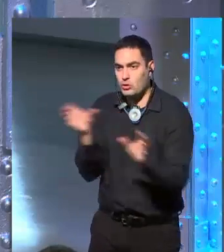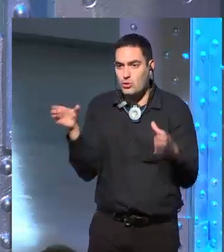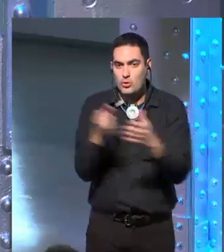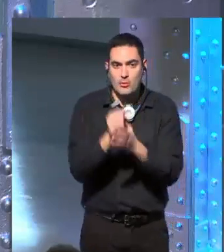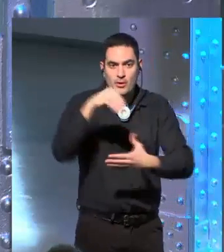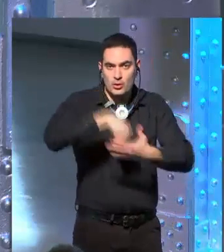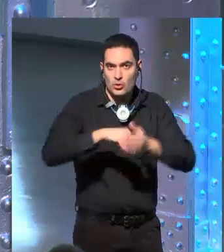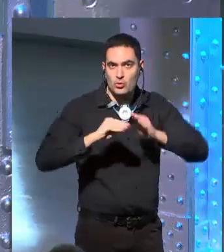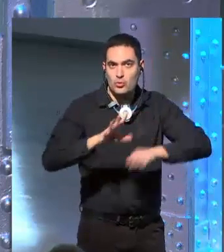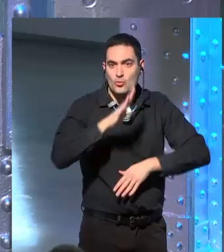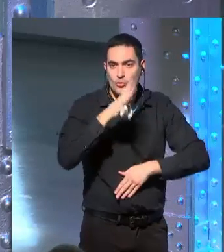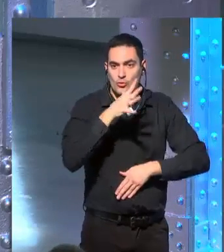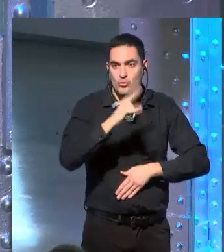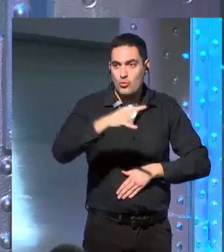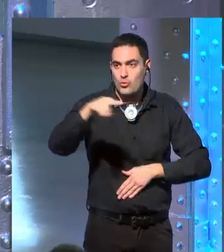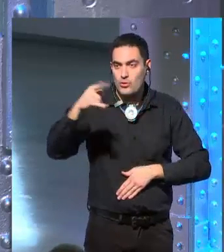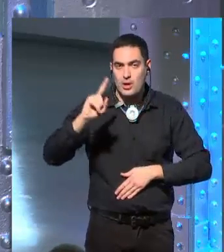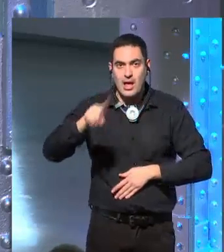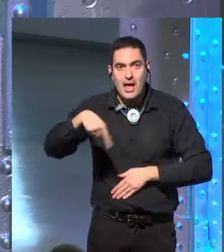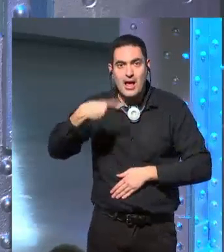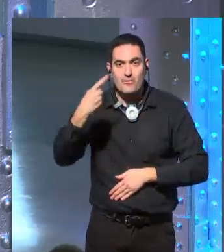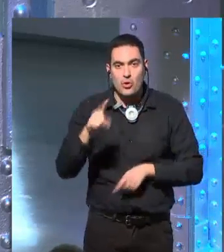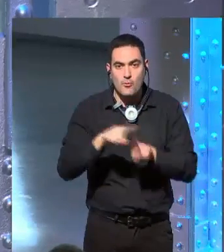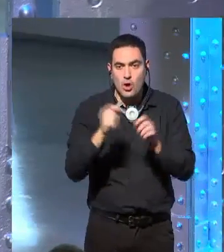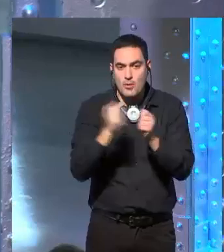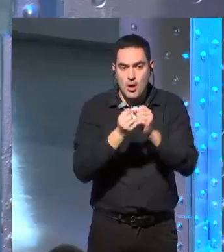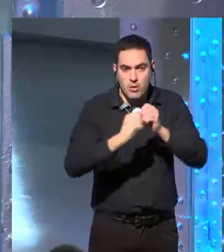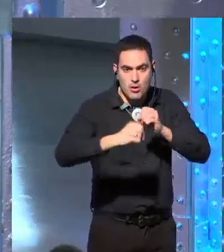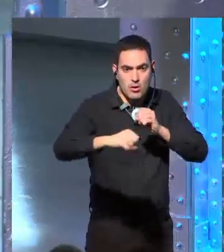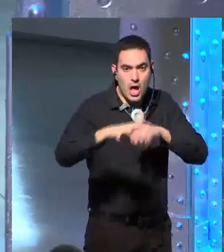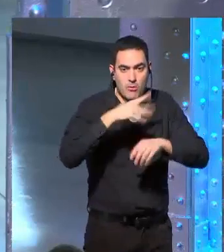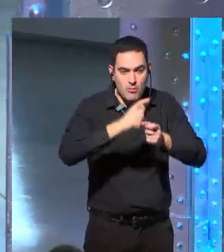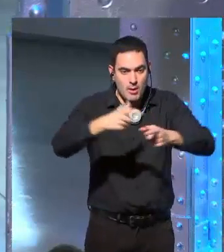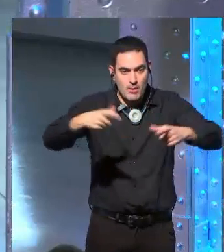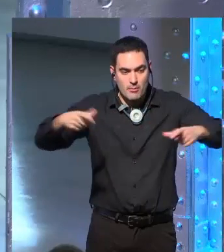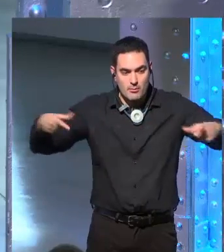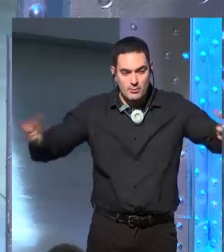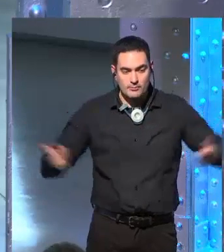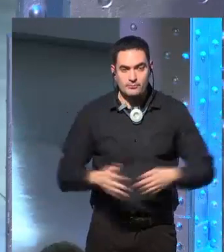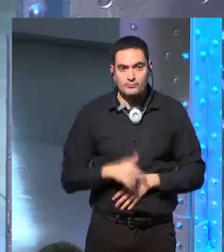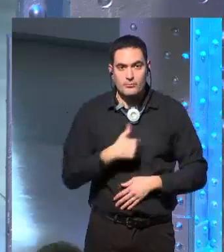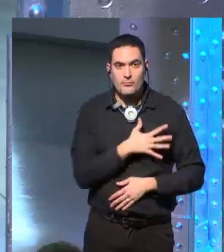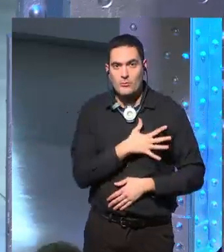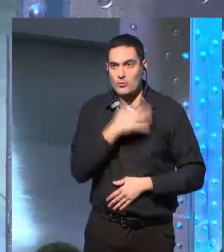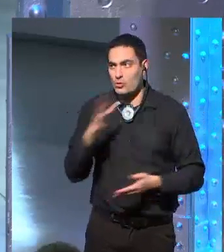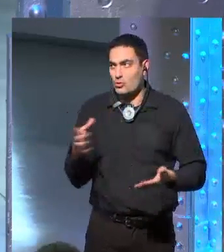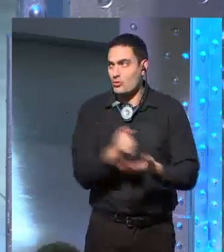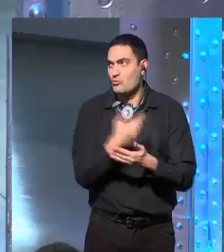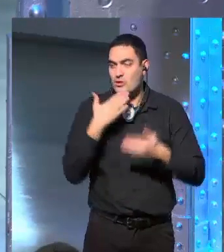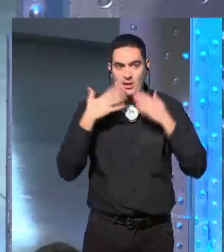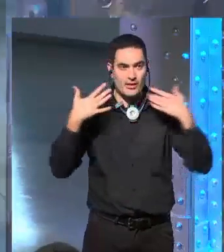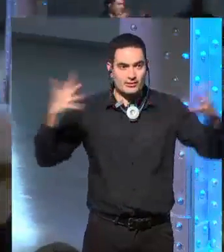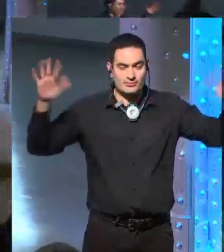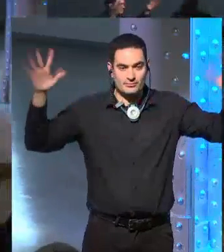es precisamente ese efecto multiplicador de haber lanzado una piedra que va a crear ondas en el agua, y te quiero por todo esto.